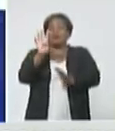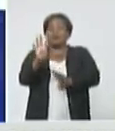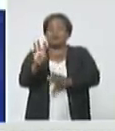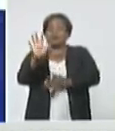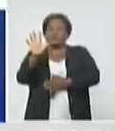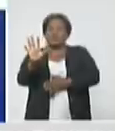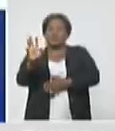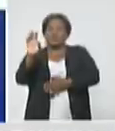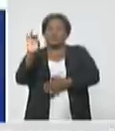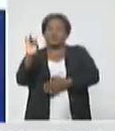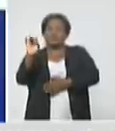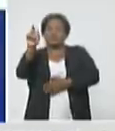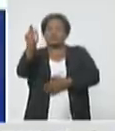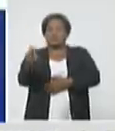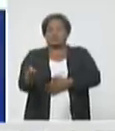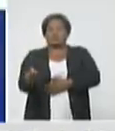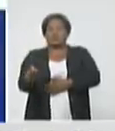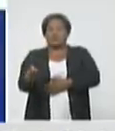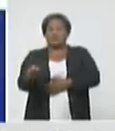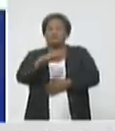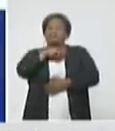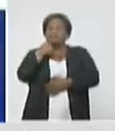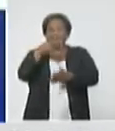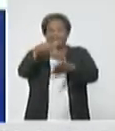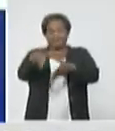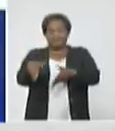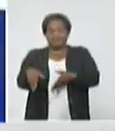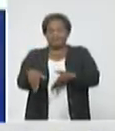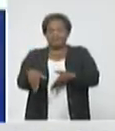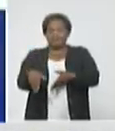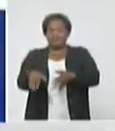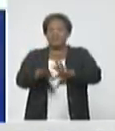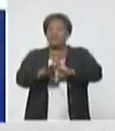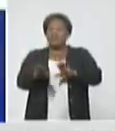1.457 personas y ya la cifra es de